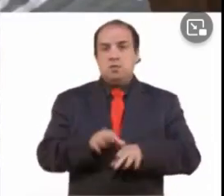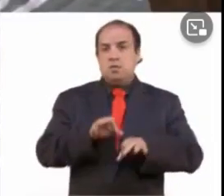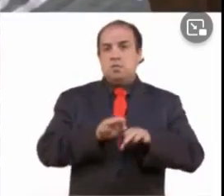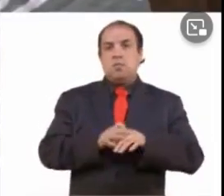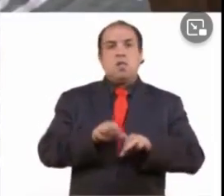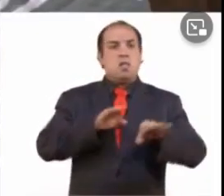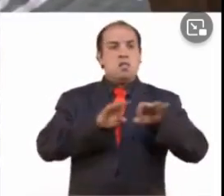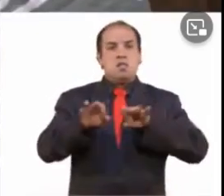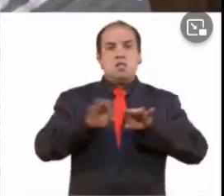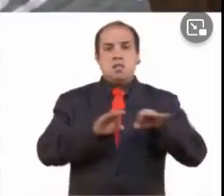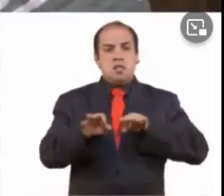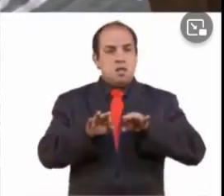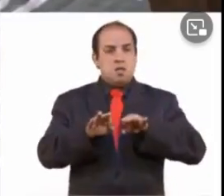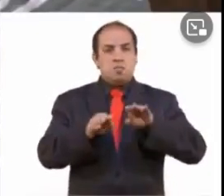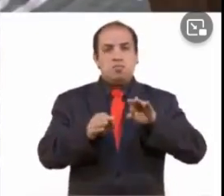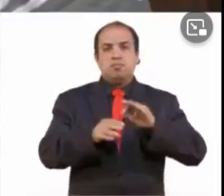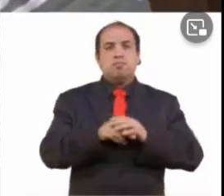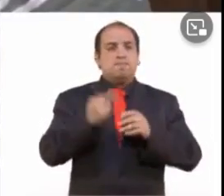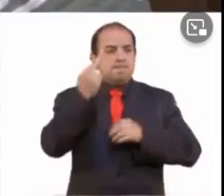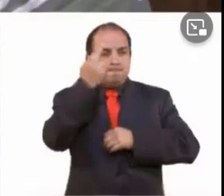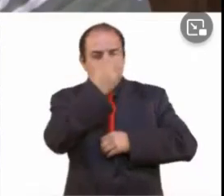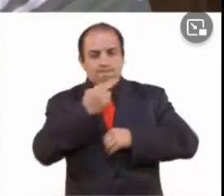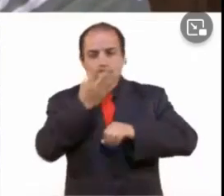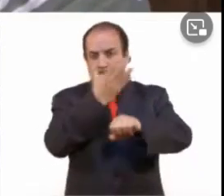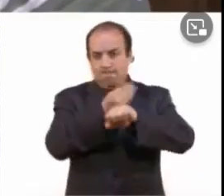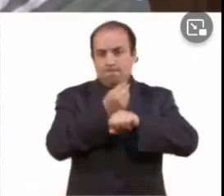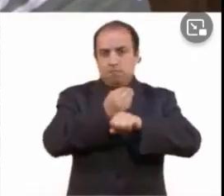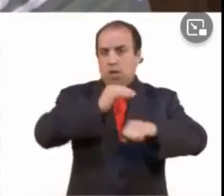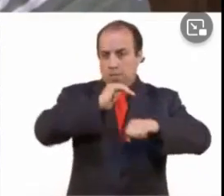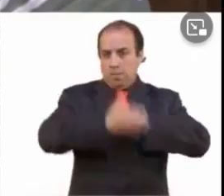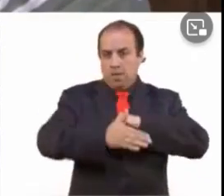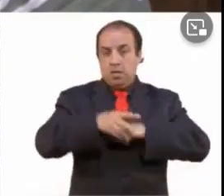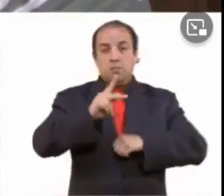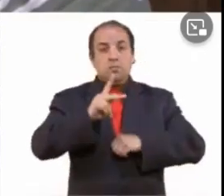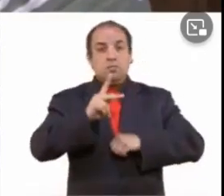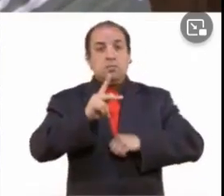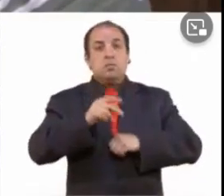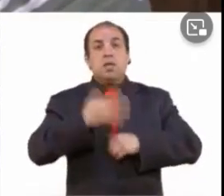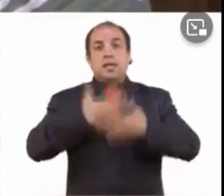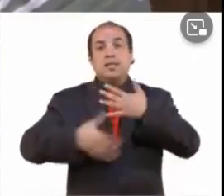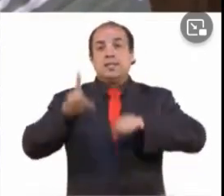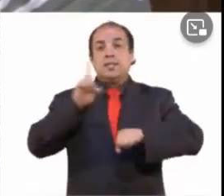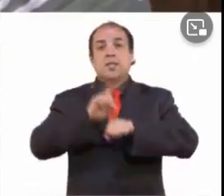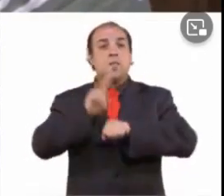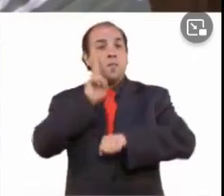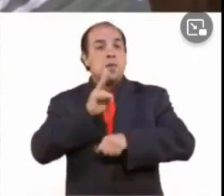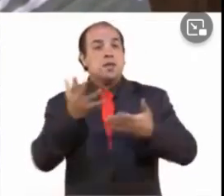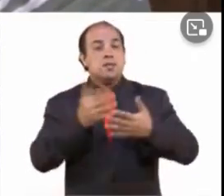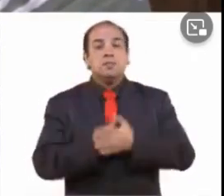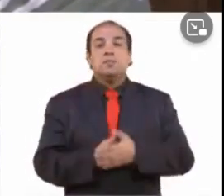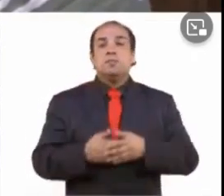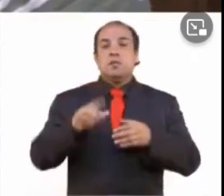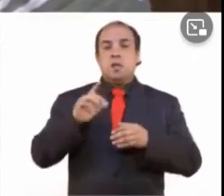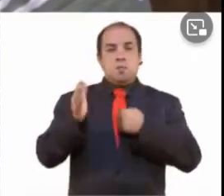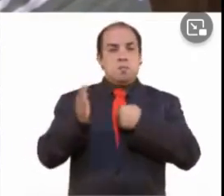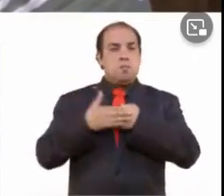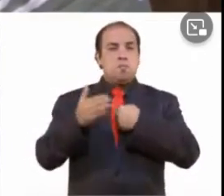terminada y se van a hacer alrededor de 15 días de pruebas y estaremos